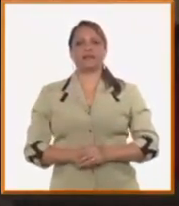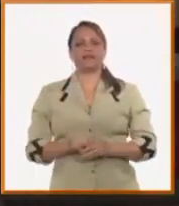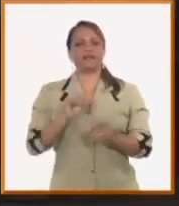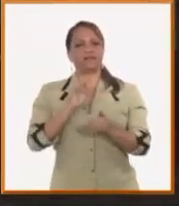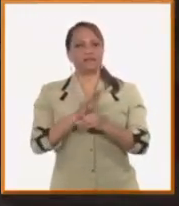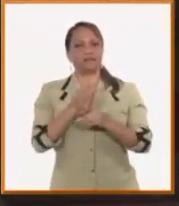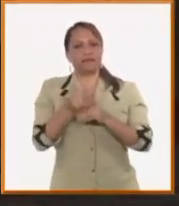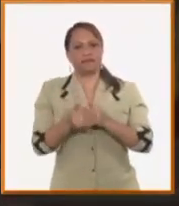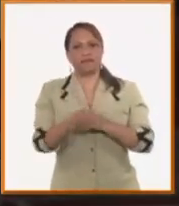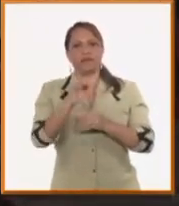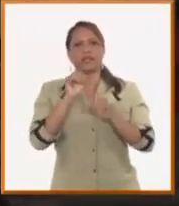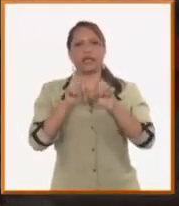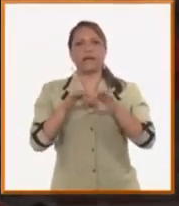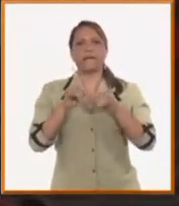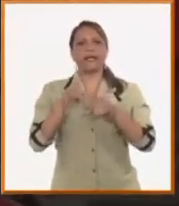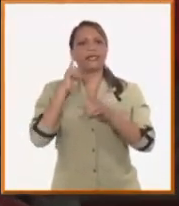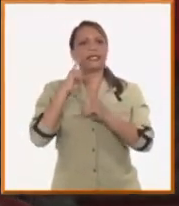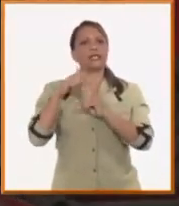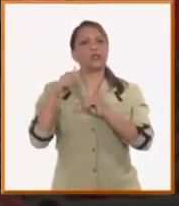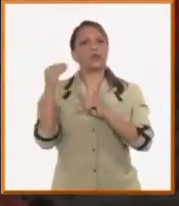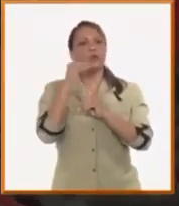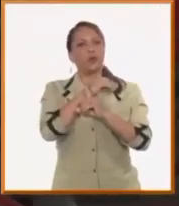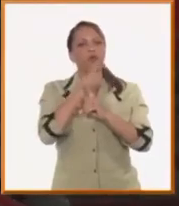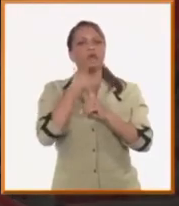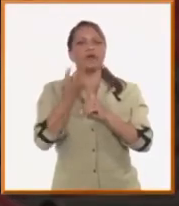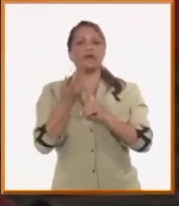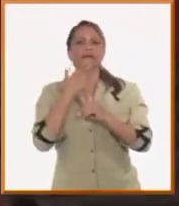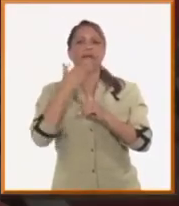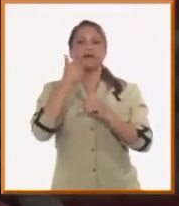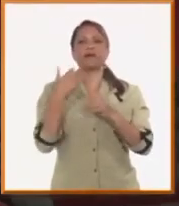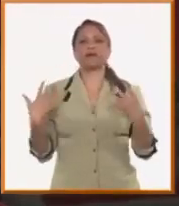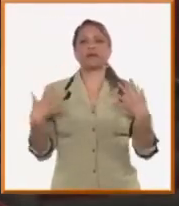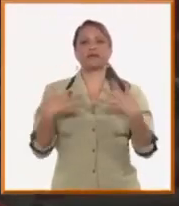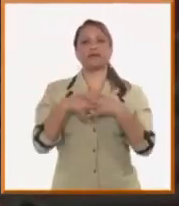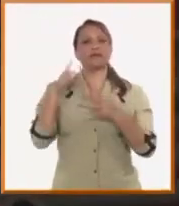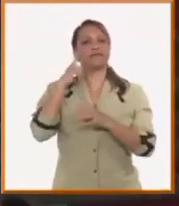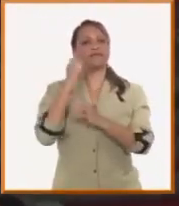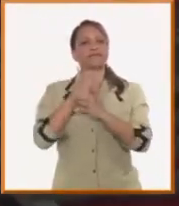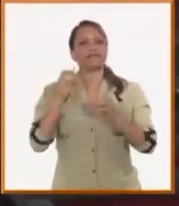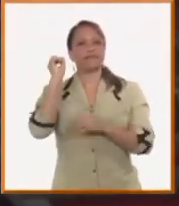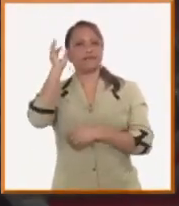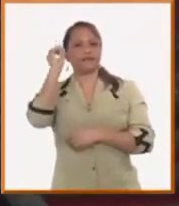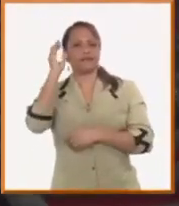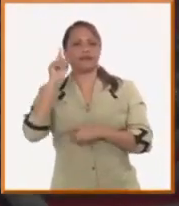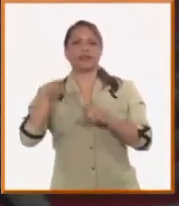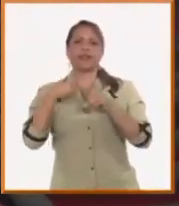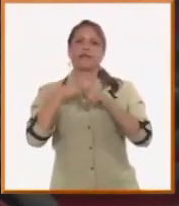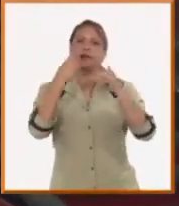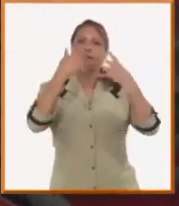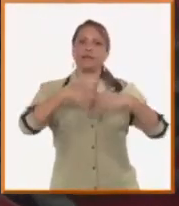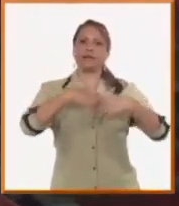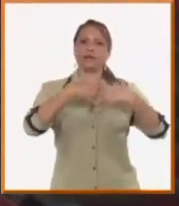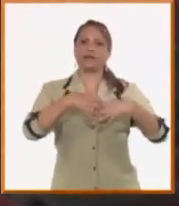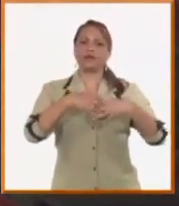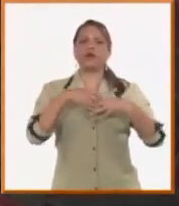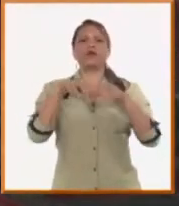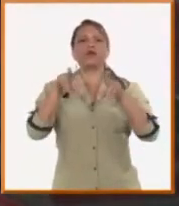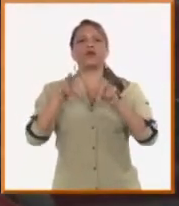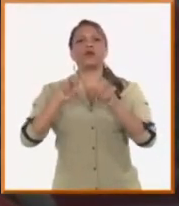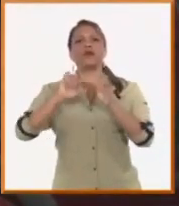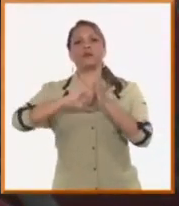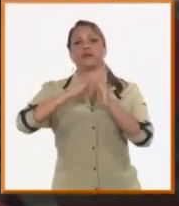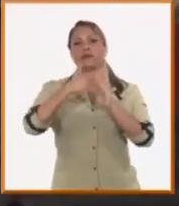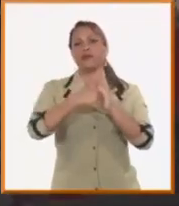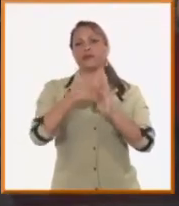este parque tecnológico es perfeccionar las relaciones entre la ciencia, la innovación y la producción, gestar nuevos proyectos,